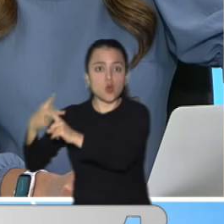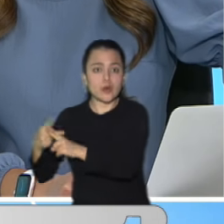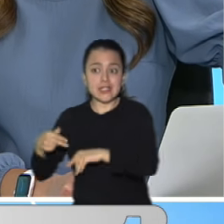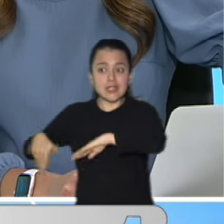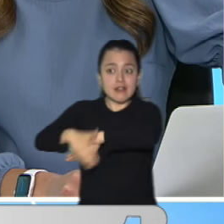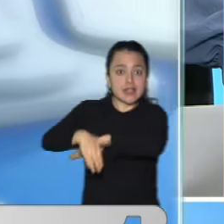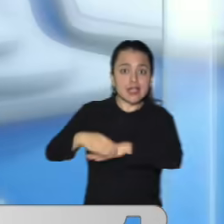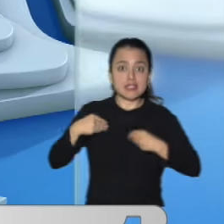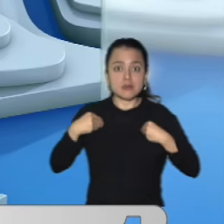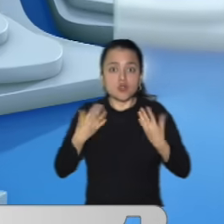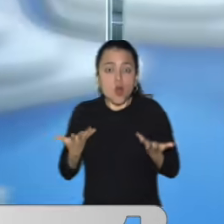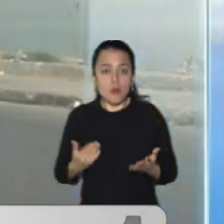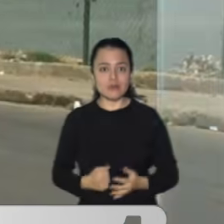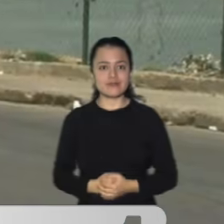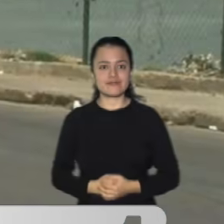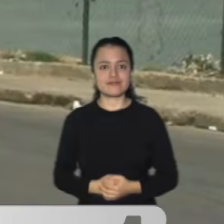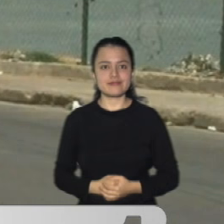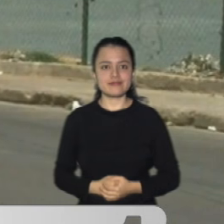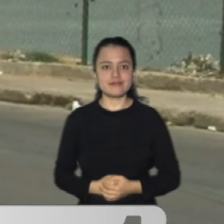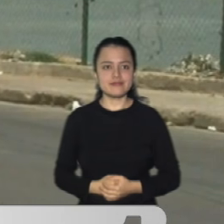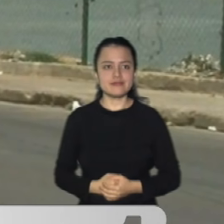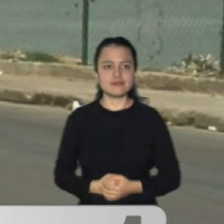aplicar?